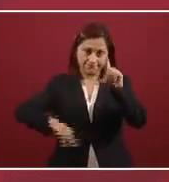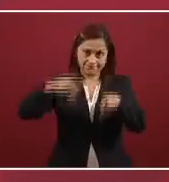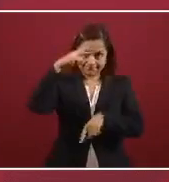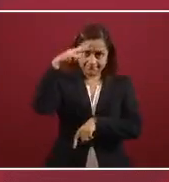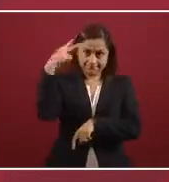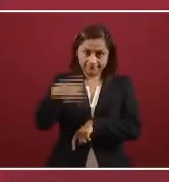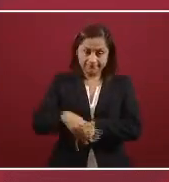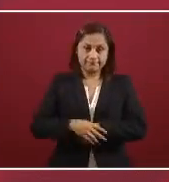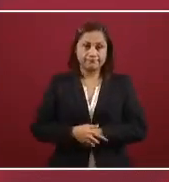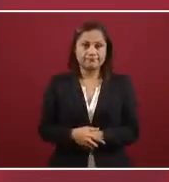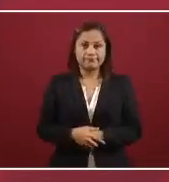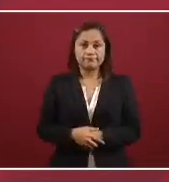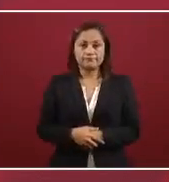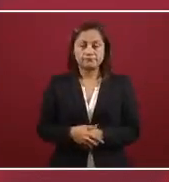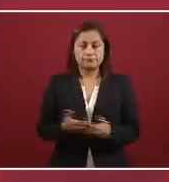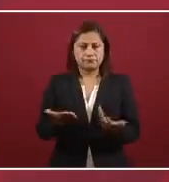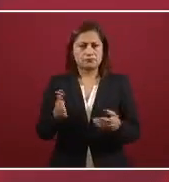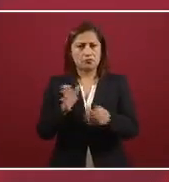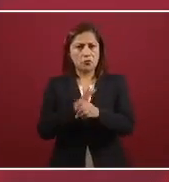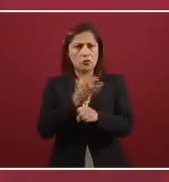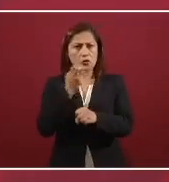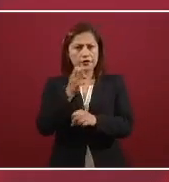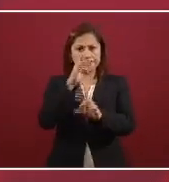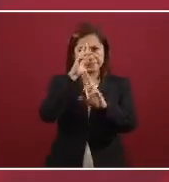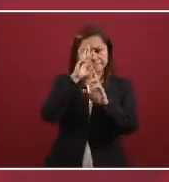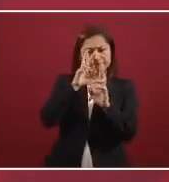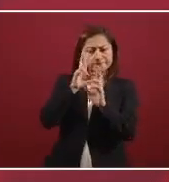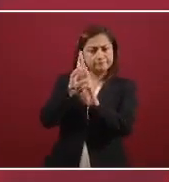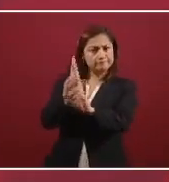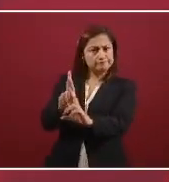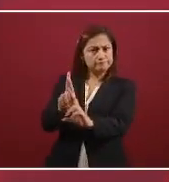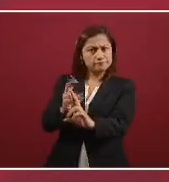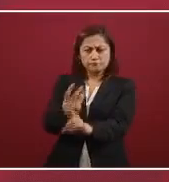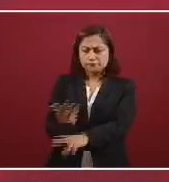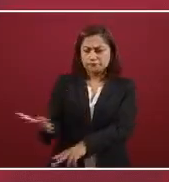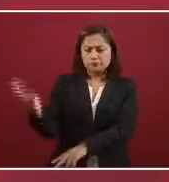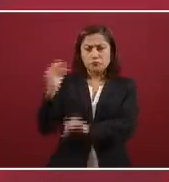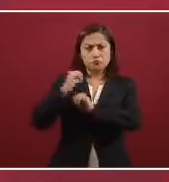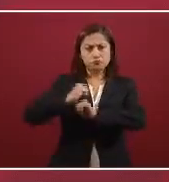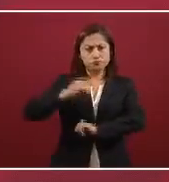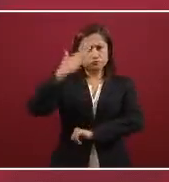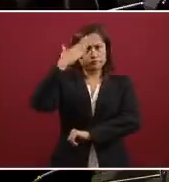Entonces se respeta a la autoridad estatal.